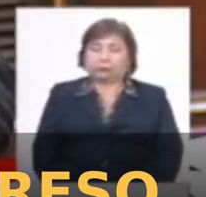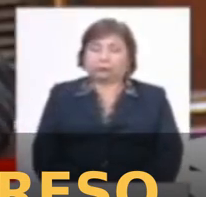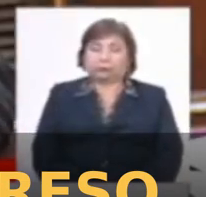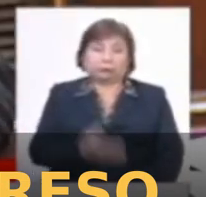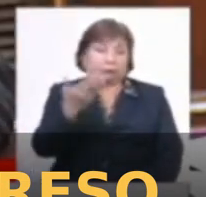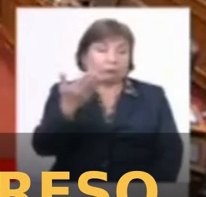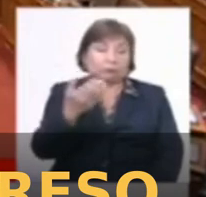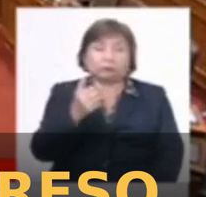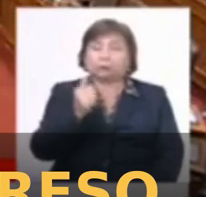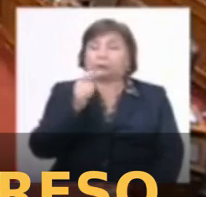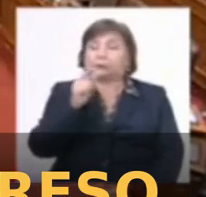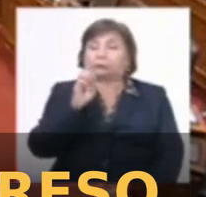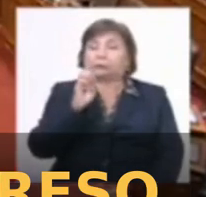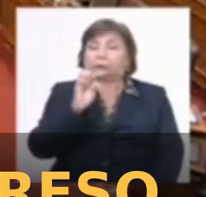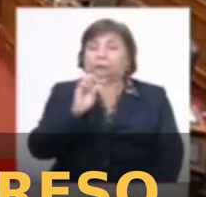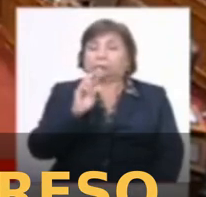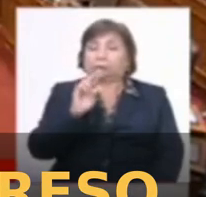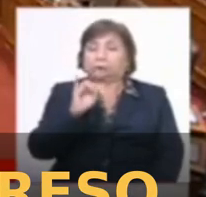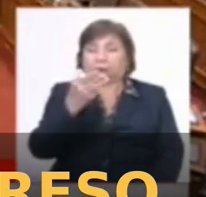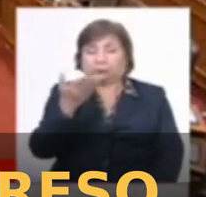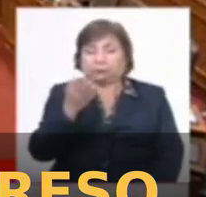Congresista Alegría, ¿tiene usted el uso de la palabra?